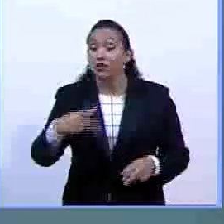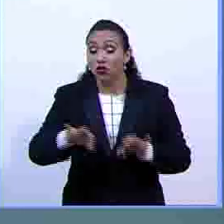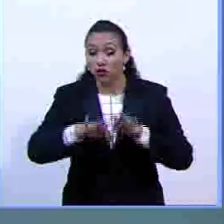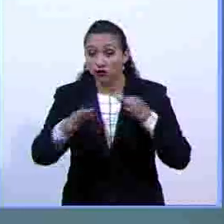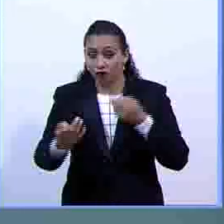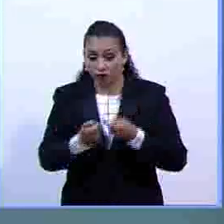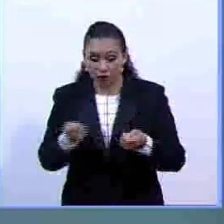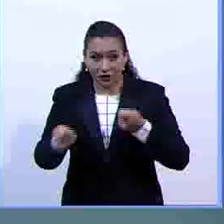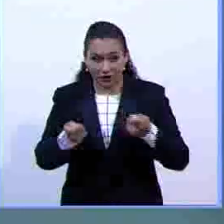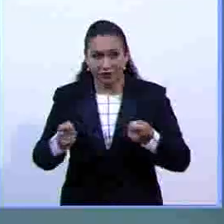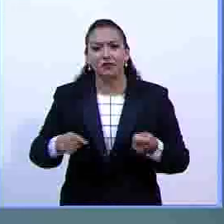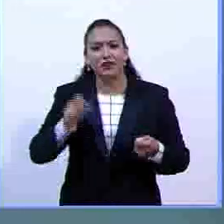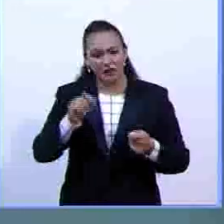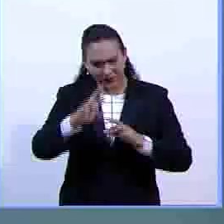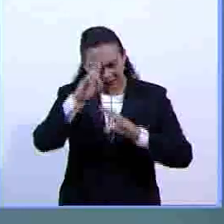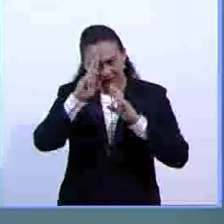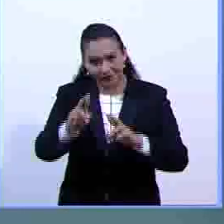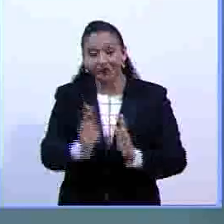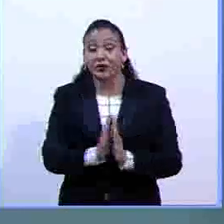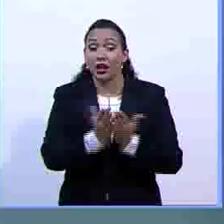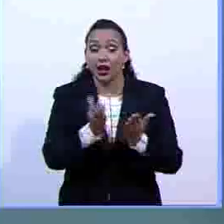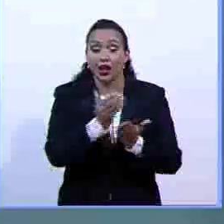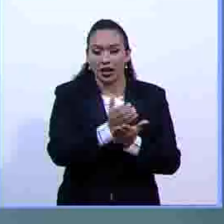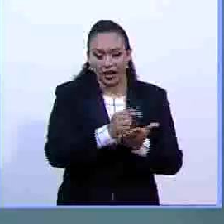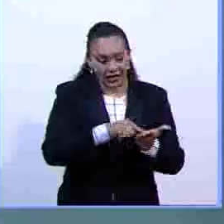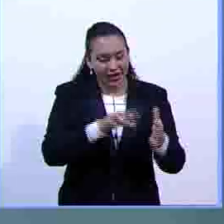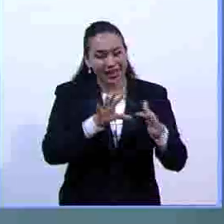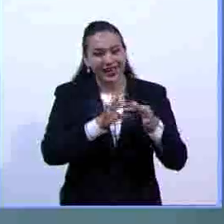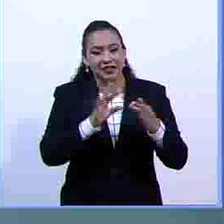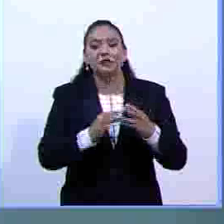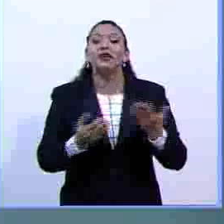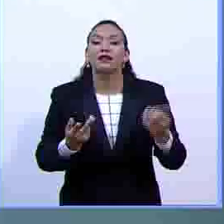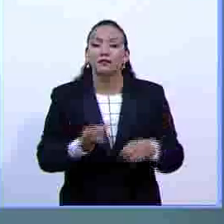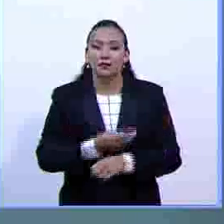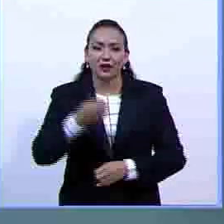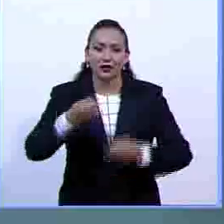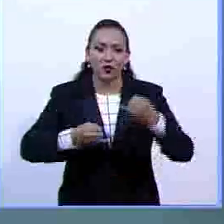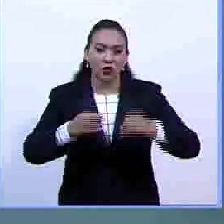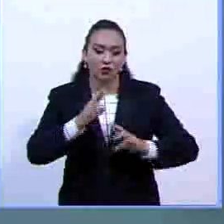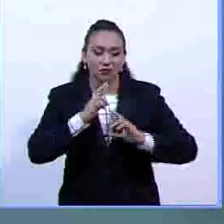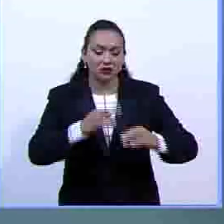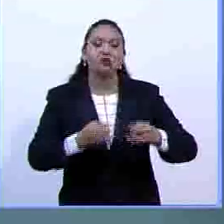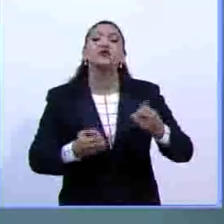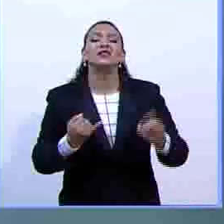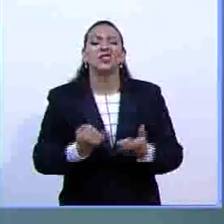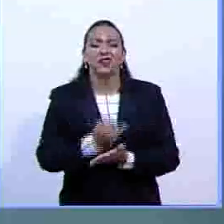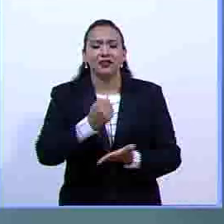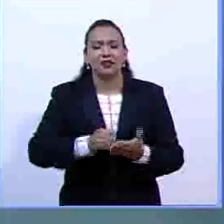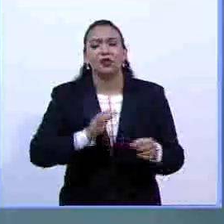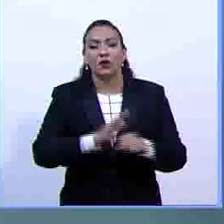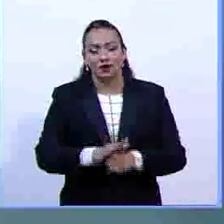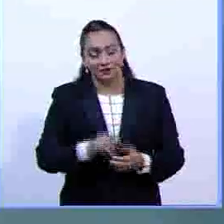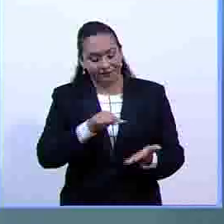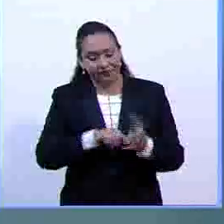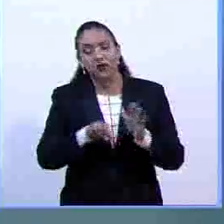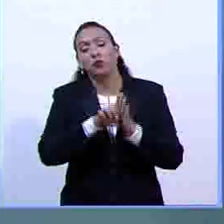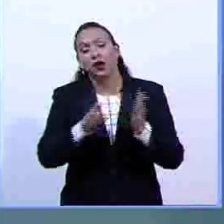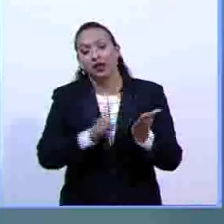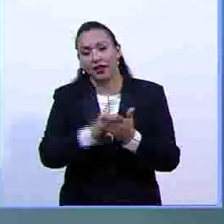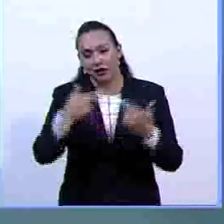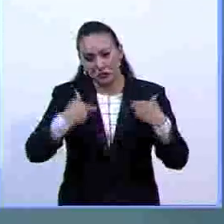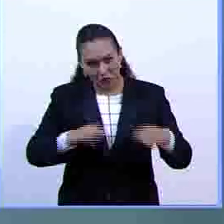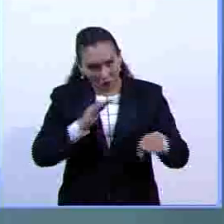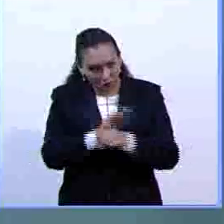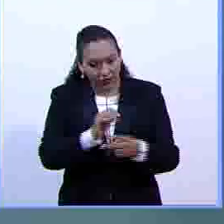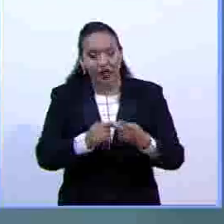El cuaderno de jurisprudencia sobre justicia intercultural reúne distintos criterios que van desde la protección de los derechos humanos, el interés superior del